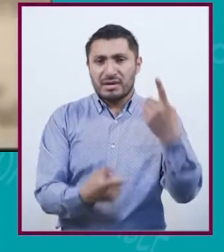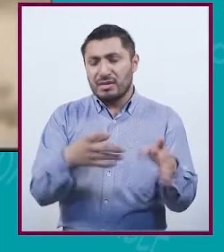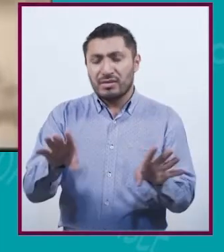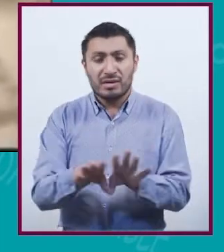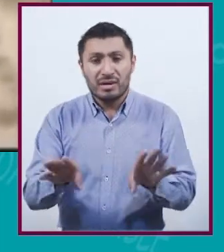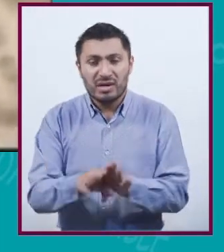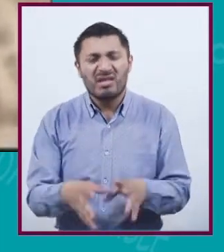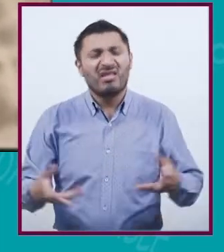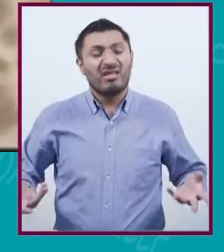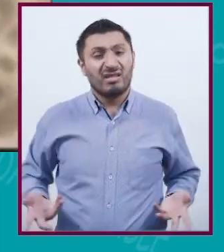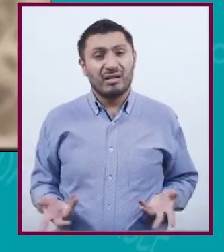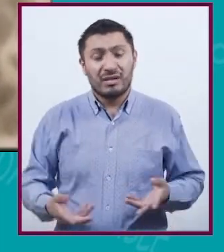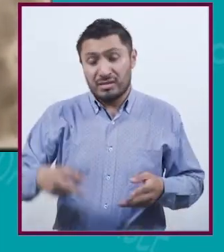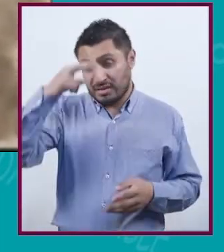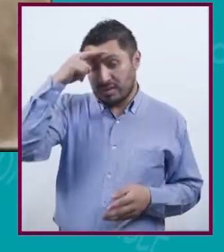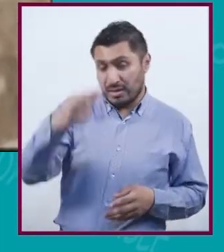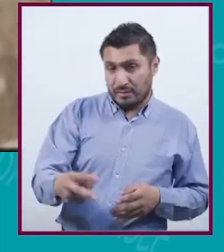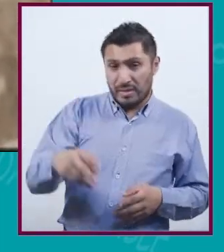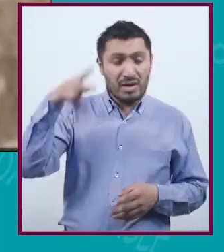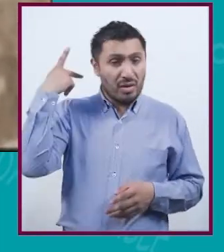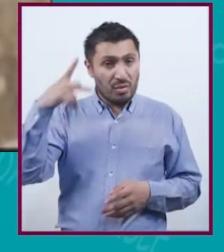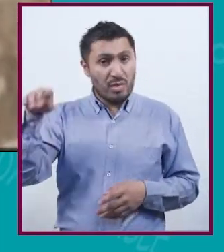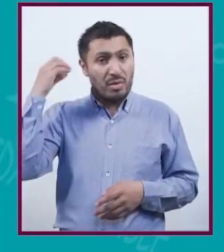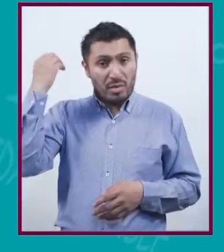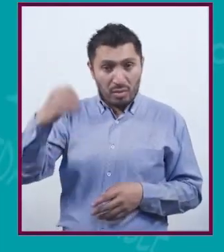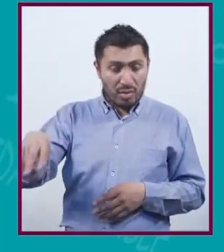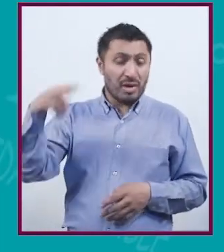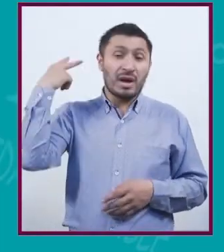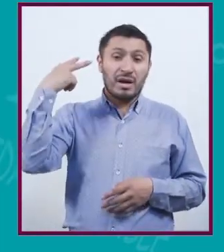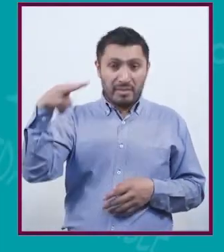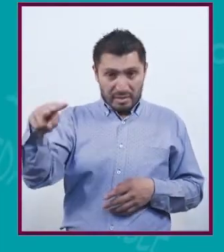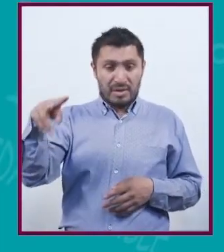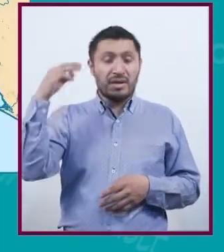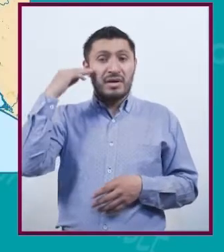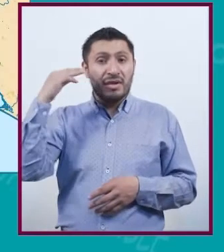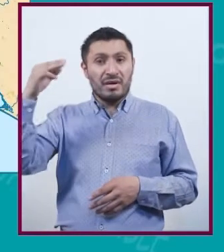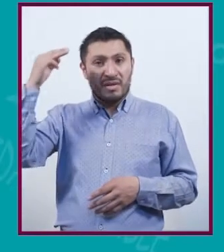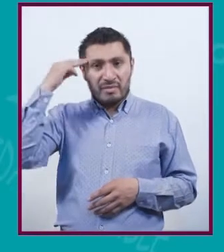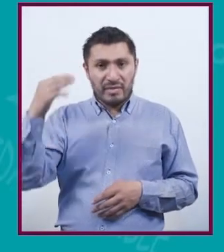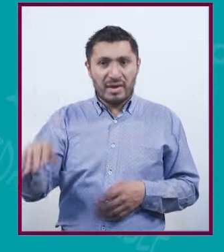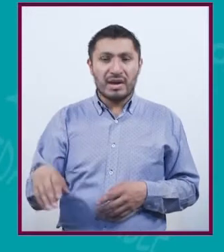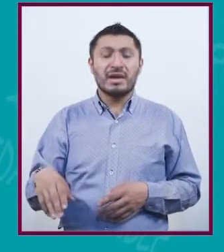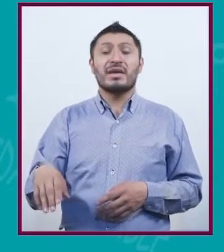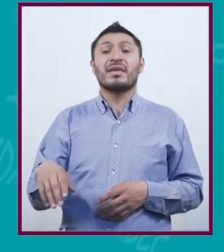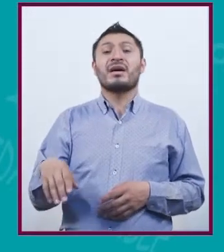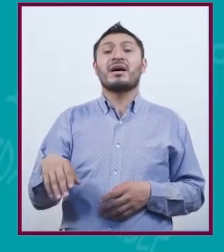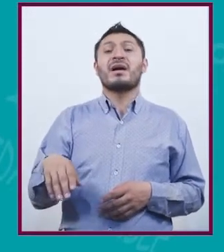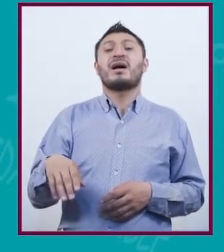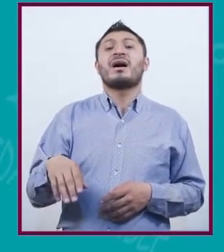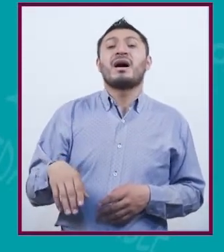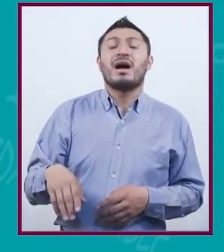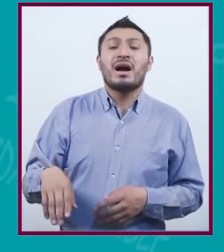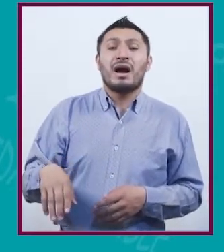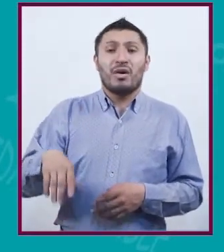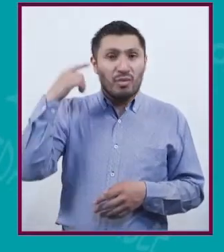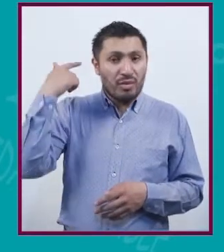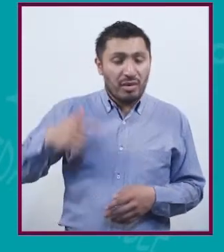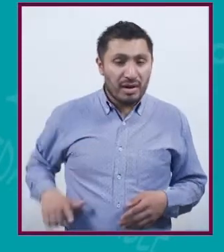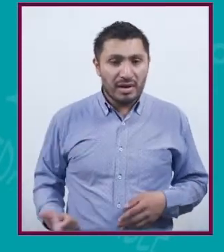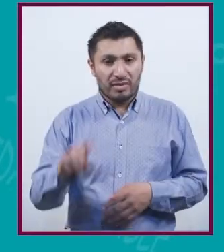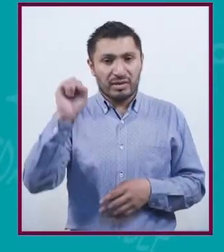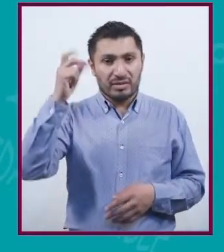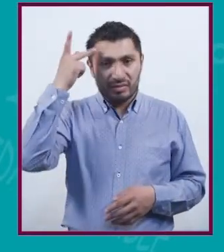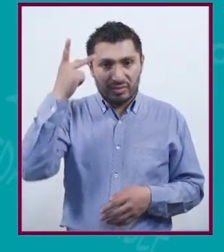más eficiente. Algunas de dichas intendencias fueron México, Puebla, Oaxaca, Veracruz, Mérida, Guanajuato, San